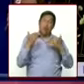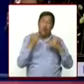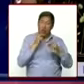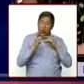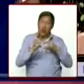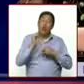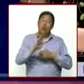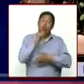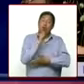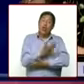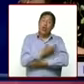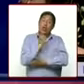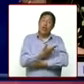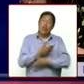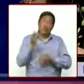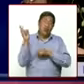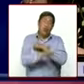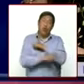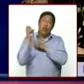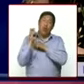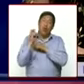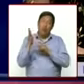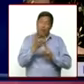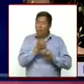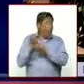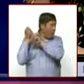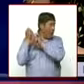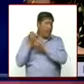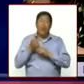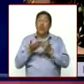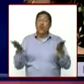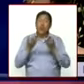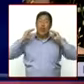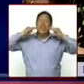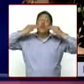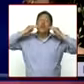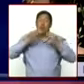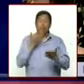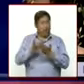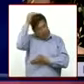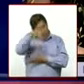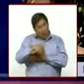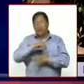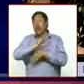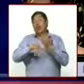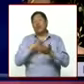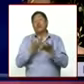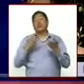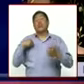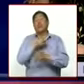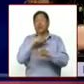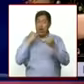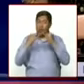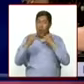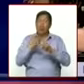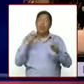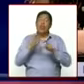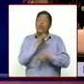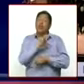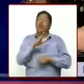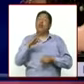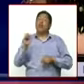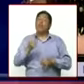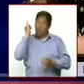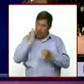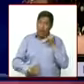noticias de sus pequeñas que fueron raptadas. Fueron raptadas en Montero, así es. ¿Cómo estás, Luz? Muy buenas noches también. Queremos conocer la información que llega desde Cochabamba,